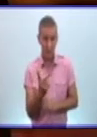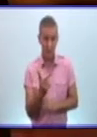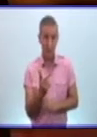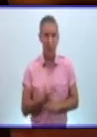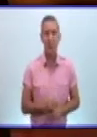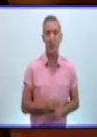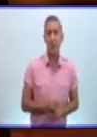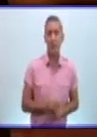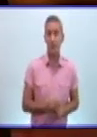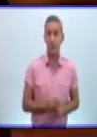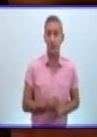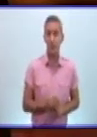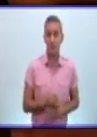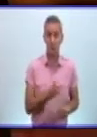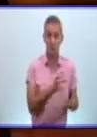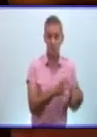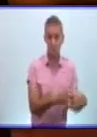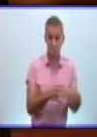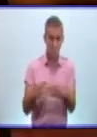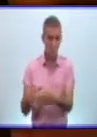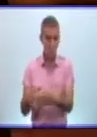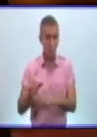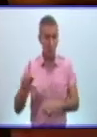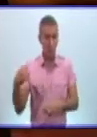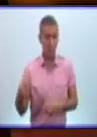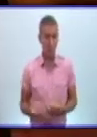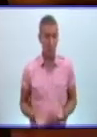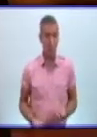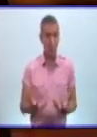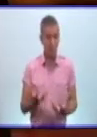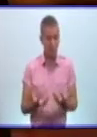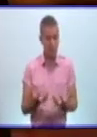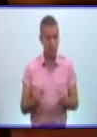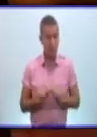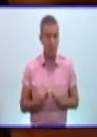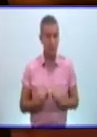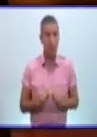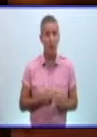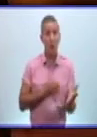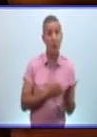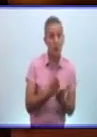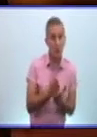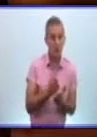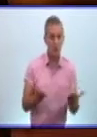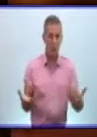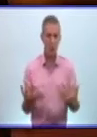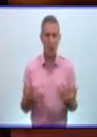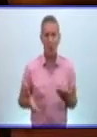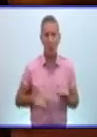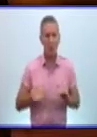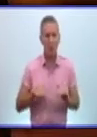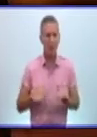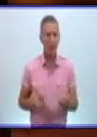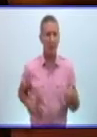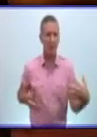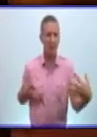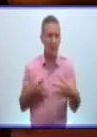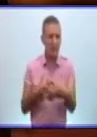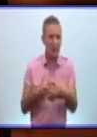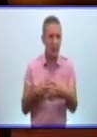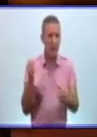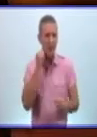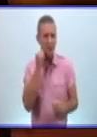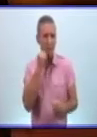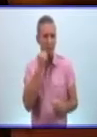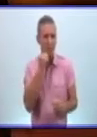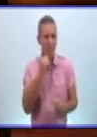componentes. Después, cuando lo vamos a poner a cocinar, también continuamos preparando una mezcla, pero una mezcla que tiene más componentes. ¿Por